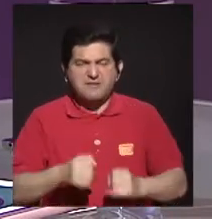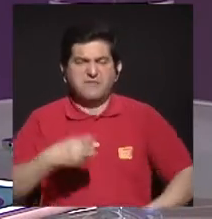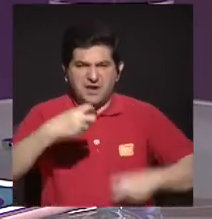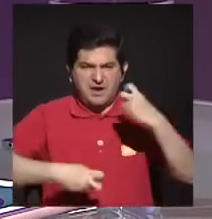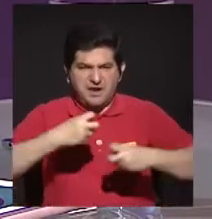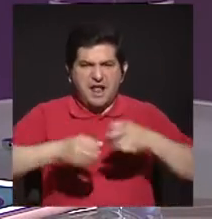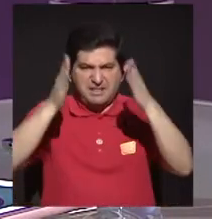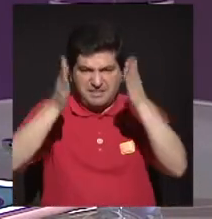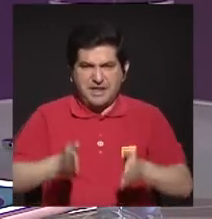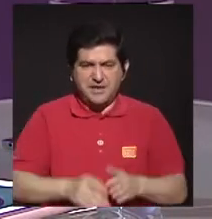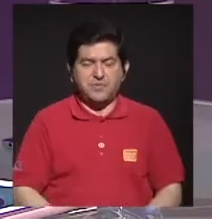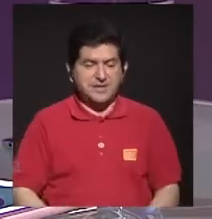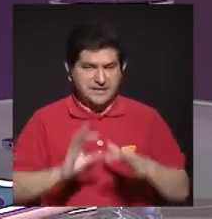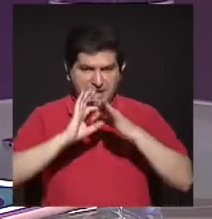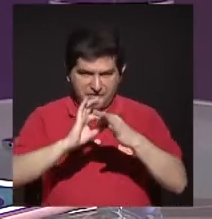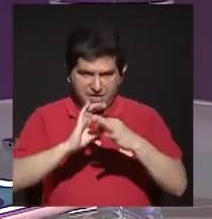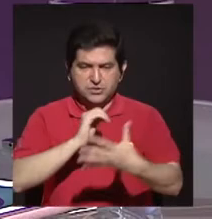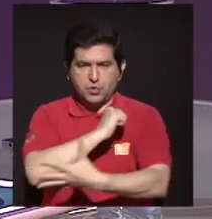entre pobreza y delincuencia.